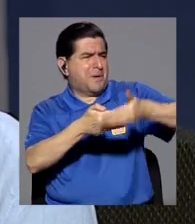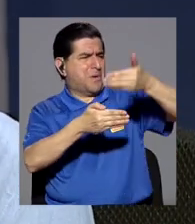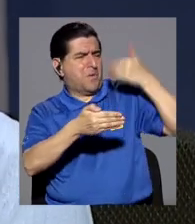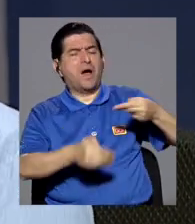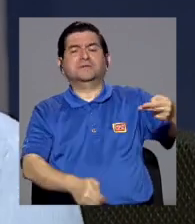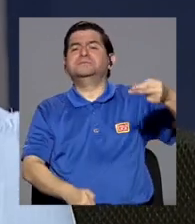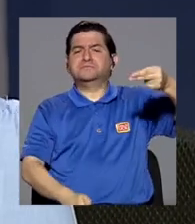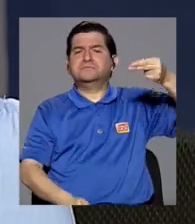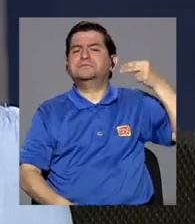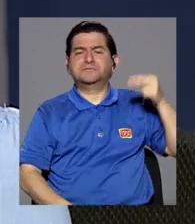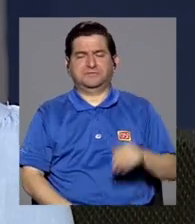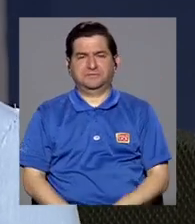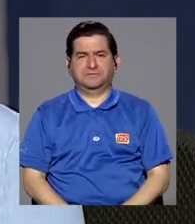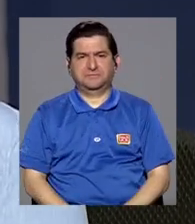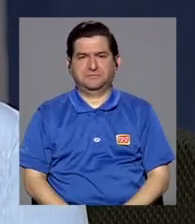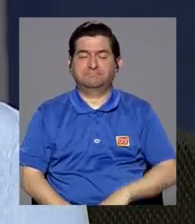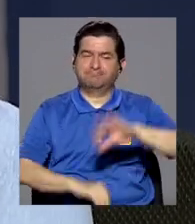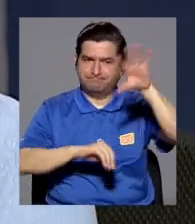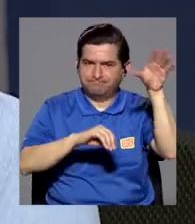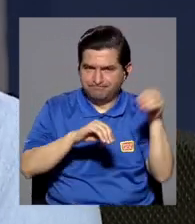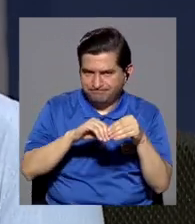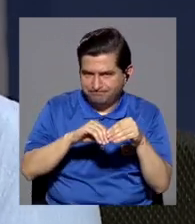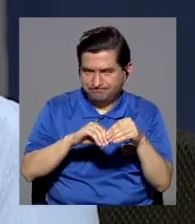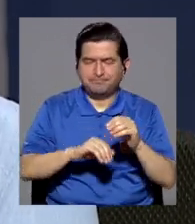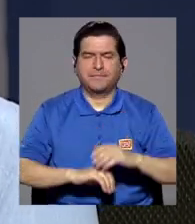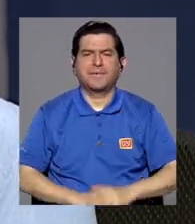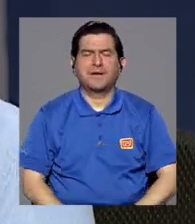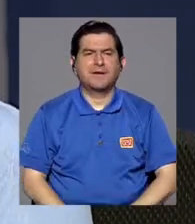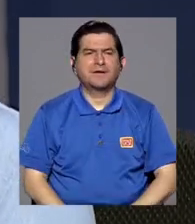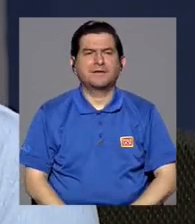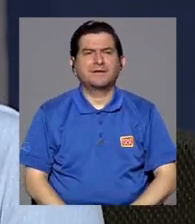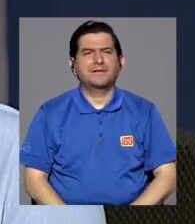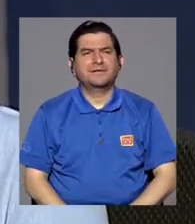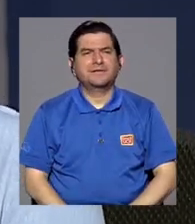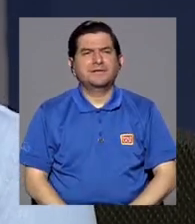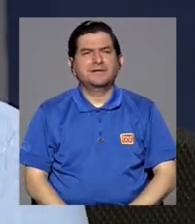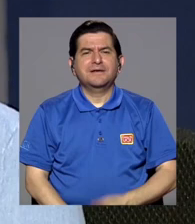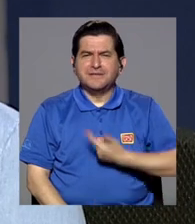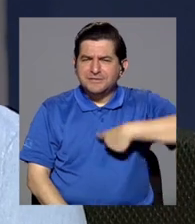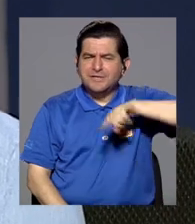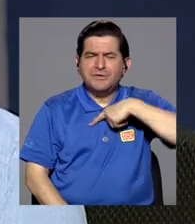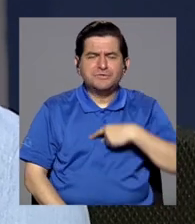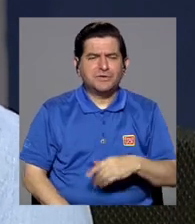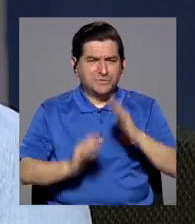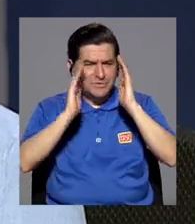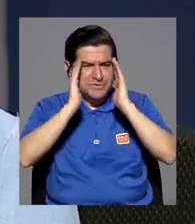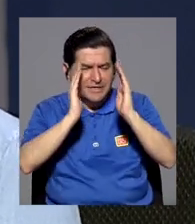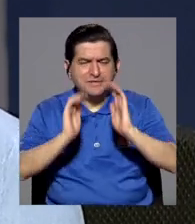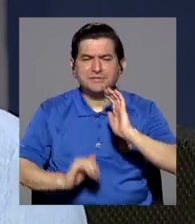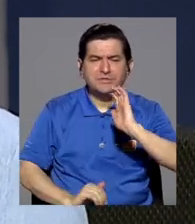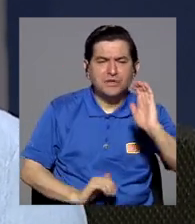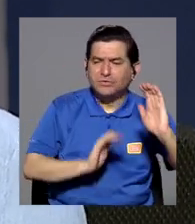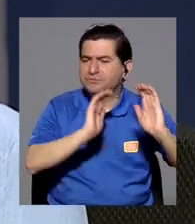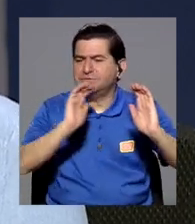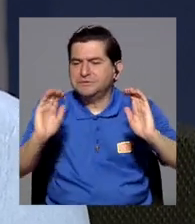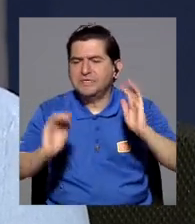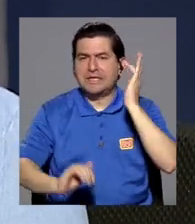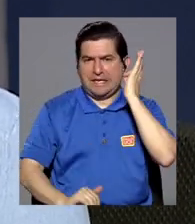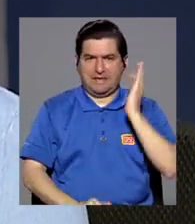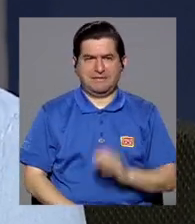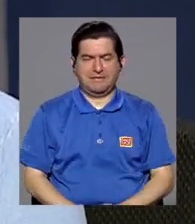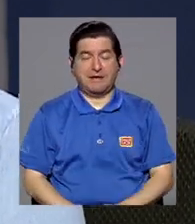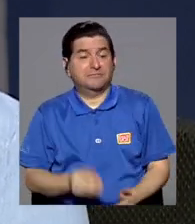mucho más atrás pero por otra parte no sé digamos si estamos tratando con un niño como una niña